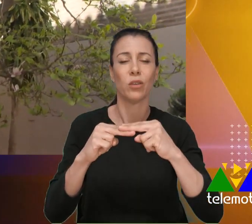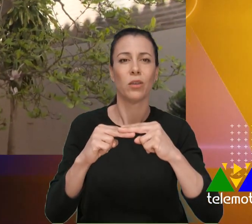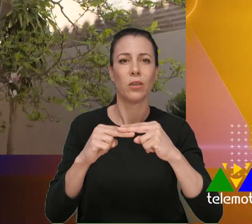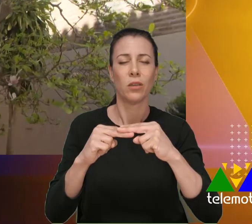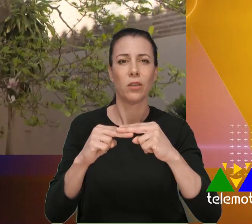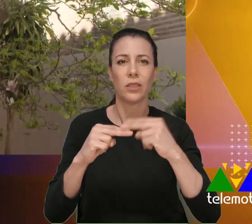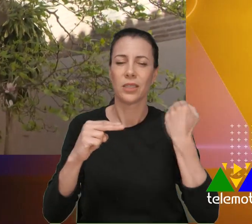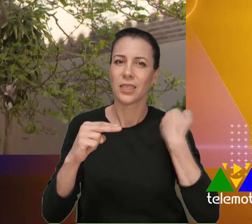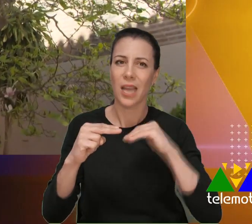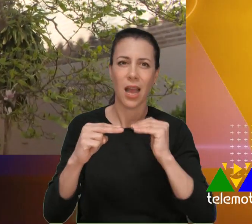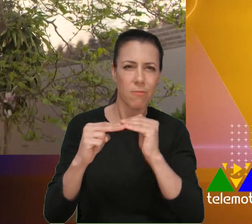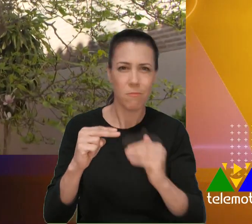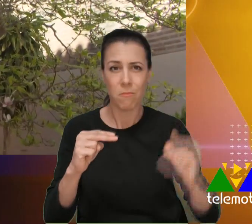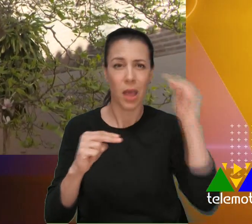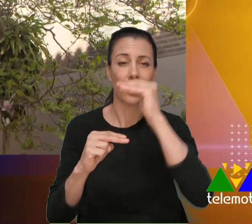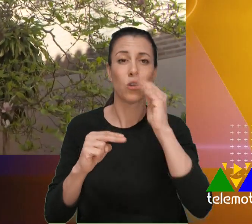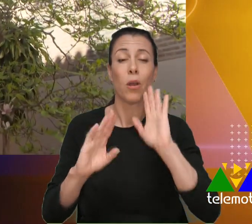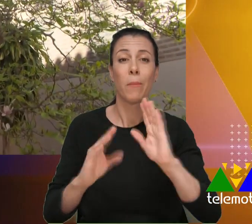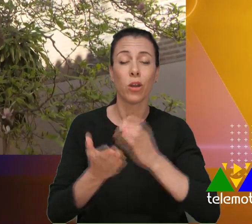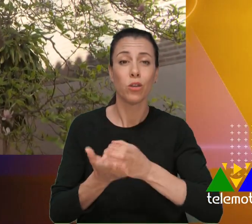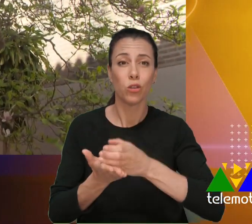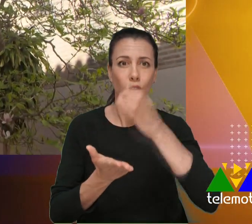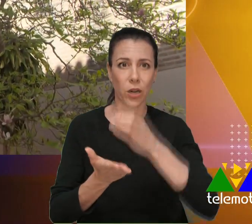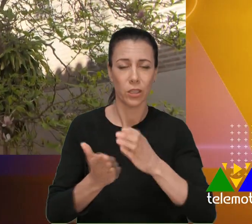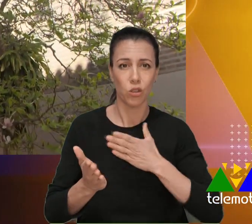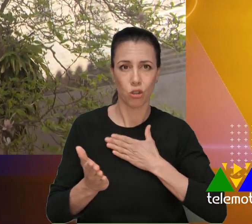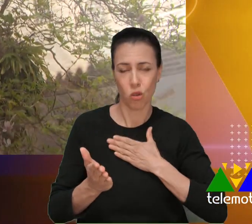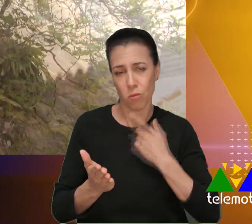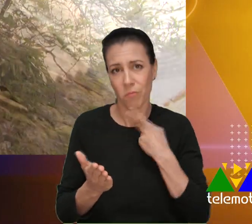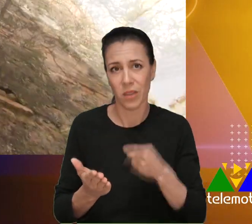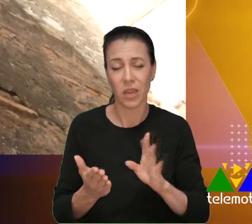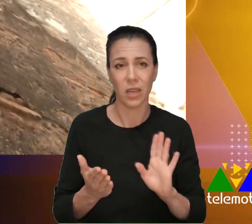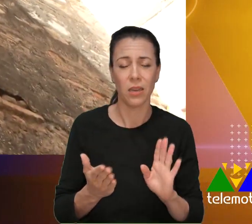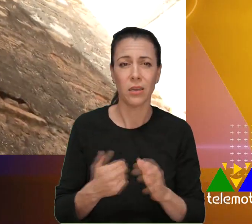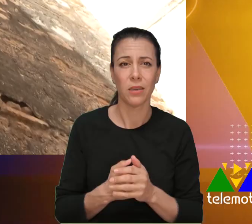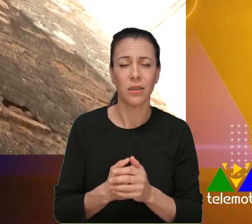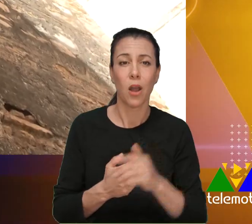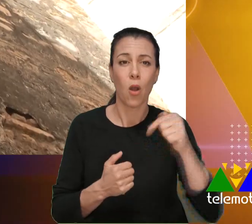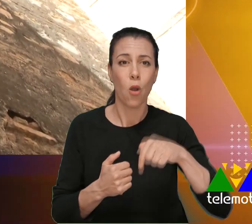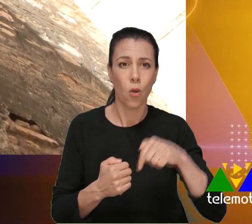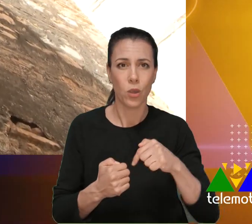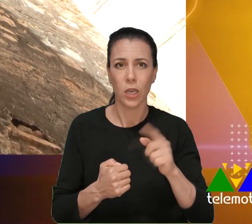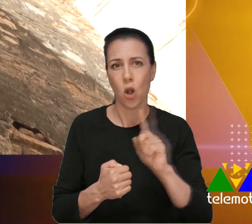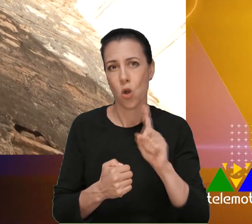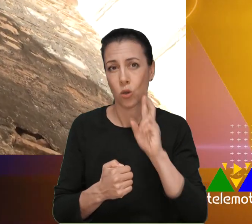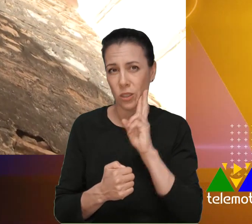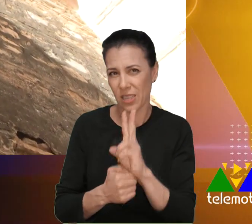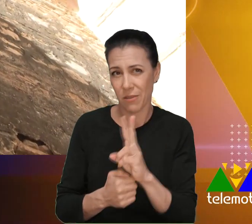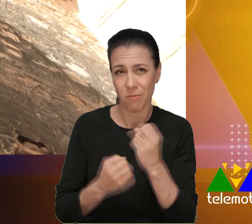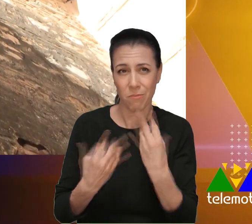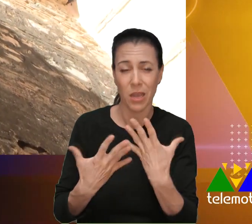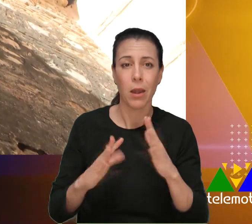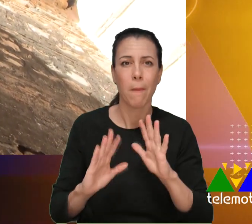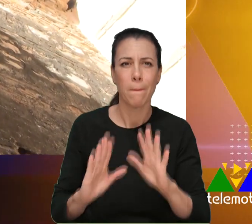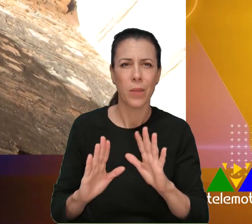la parte ya superior. Esta torre, yo diría que hoy no se ven, pero debe tener